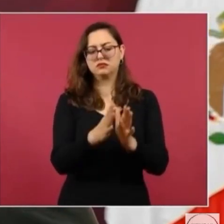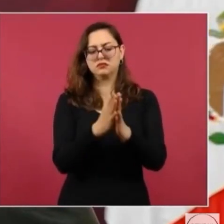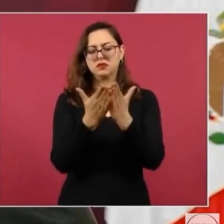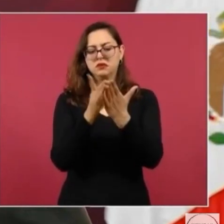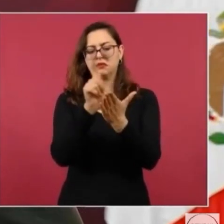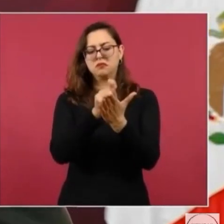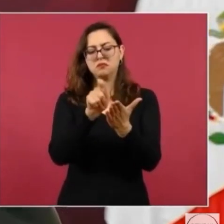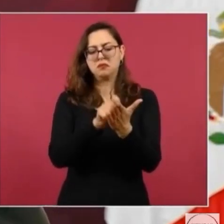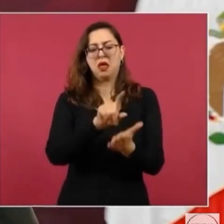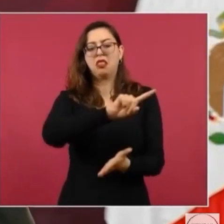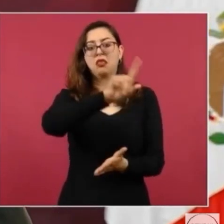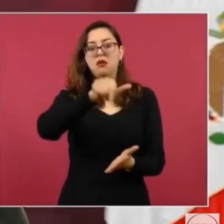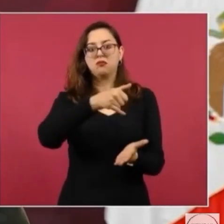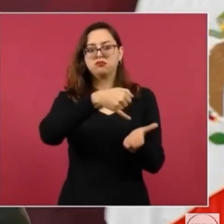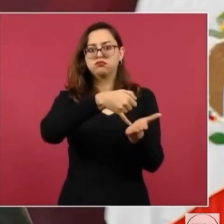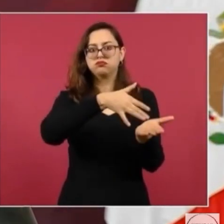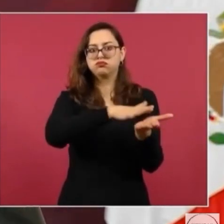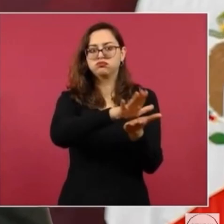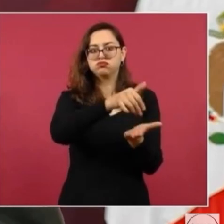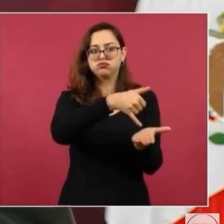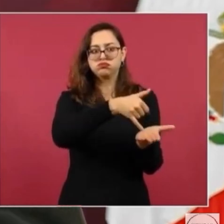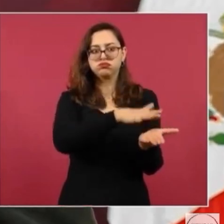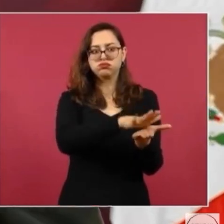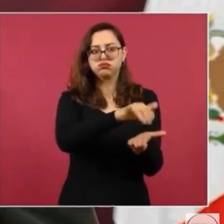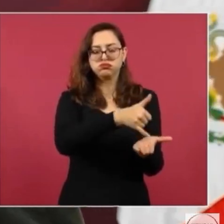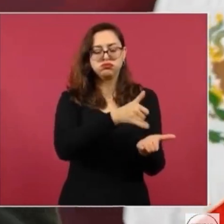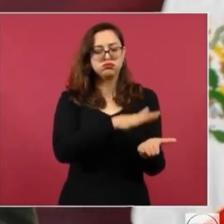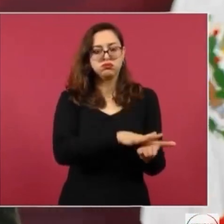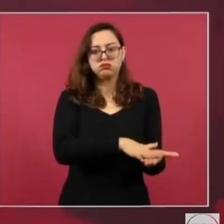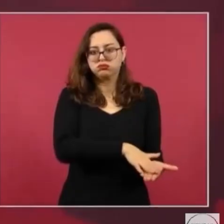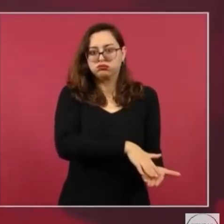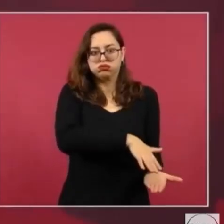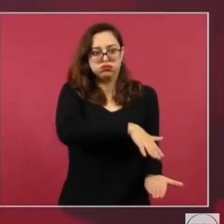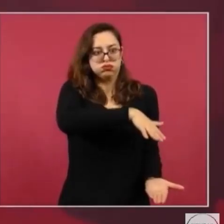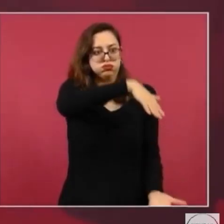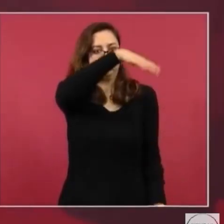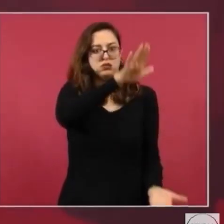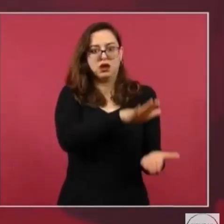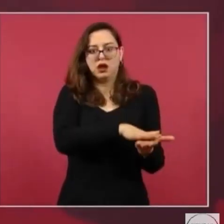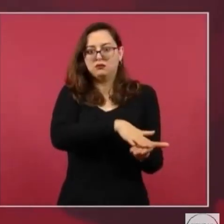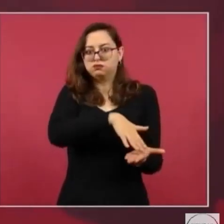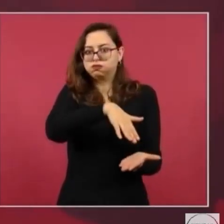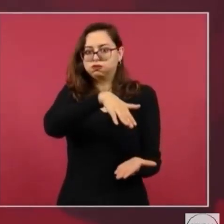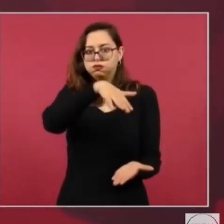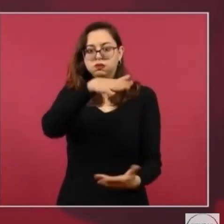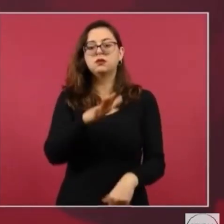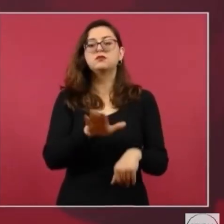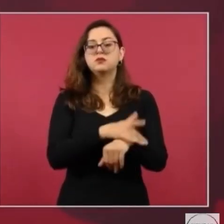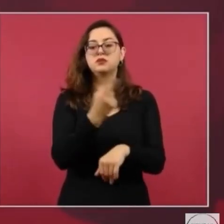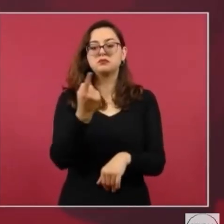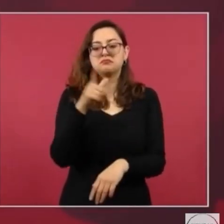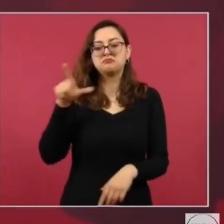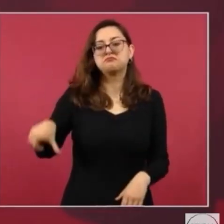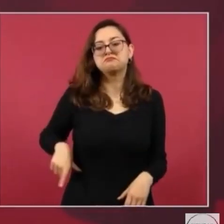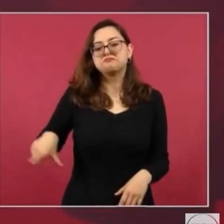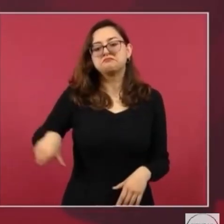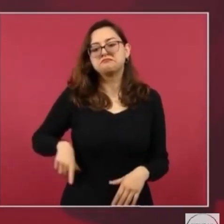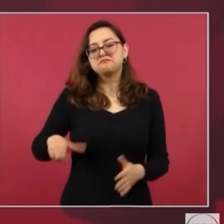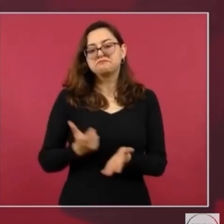Hay veces que los intelectuales, los actores,